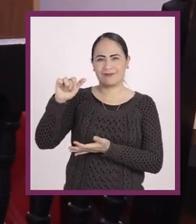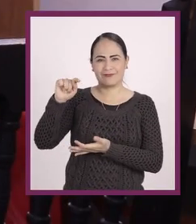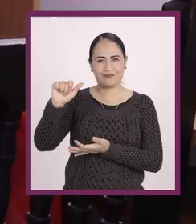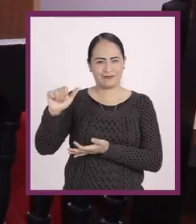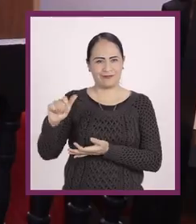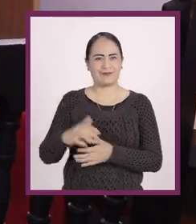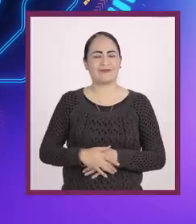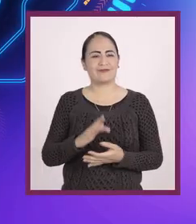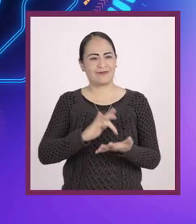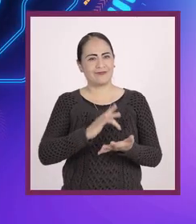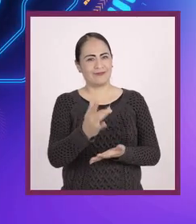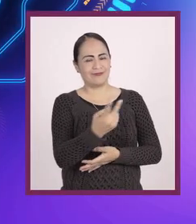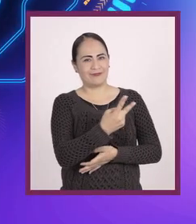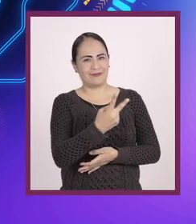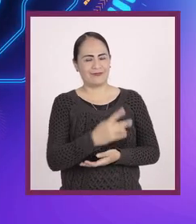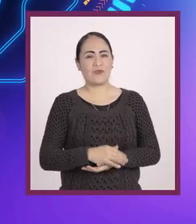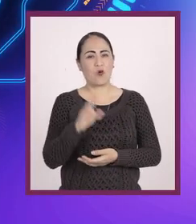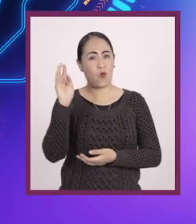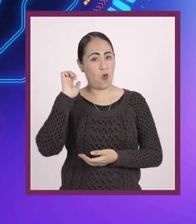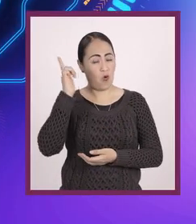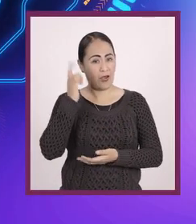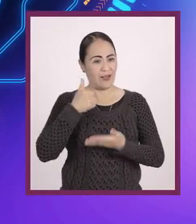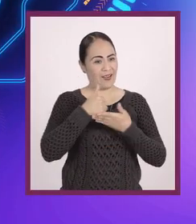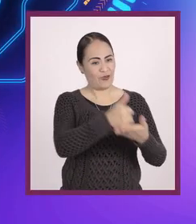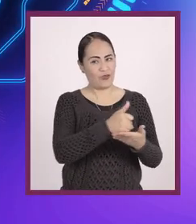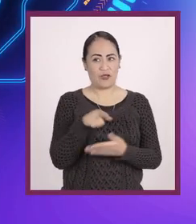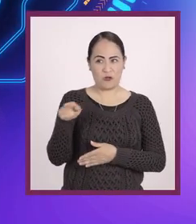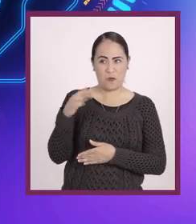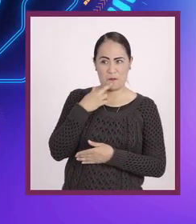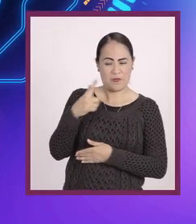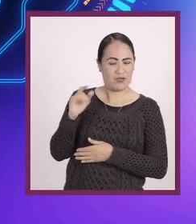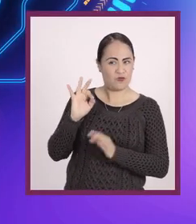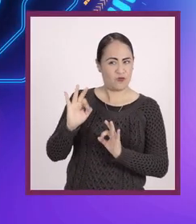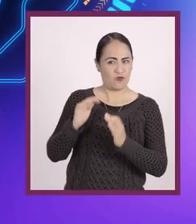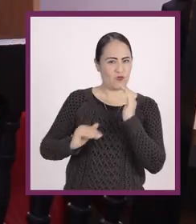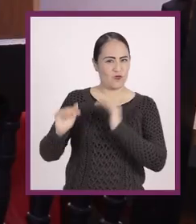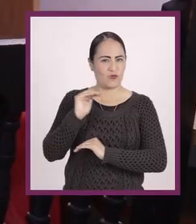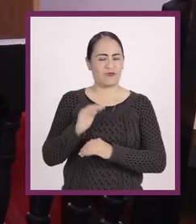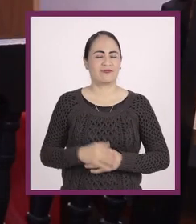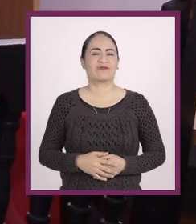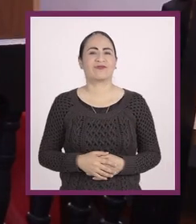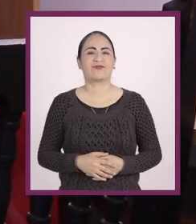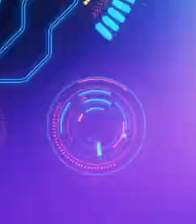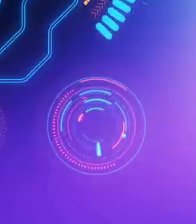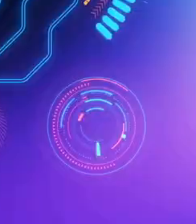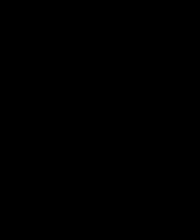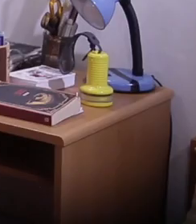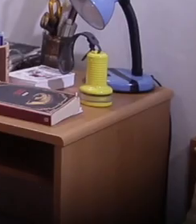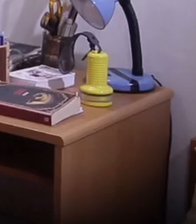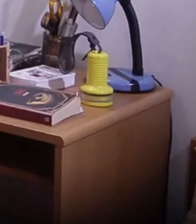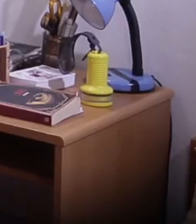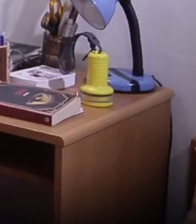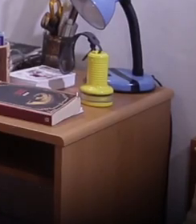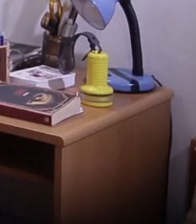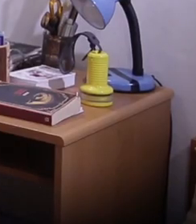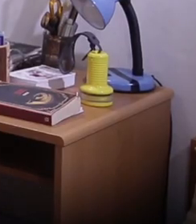gracias ágata gracias a ustedes chicos espero haber sido de ayuda eres la mejor